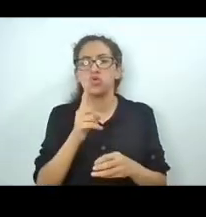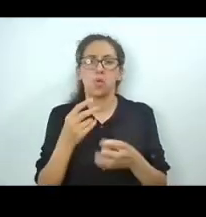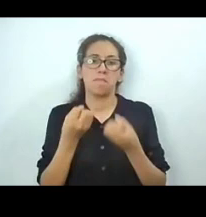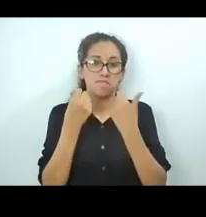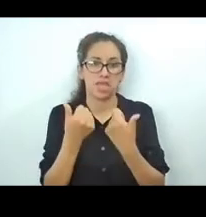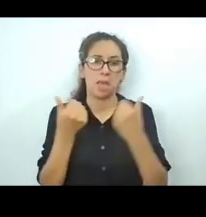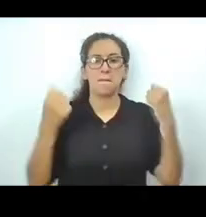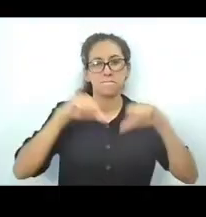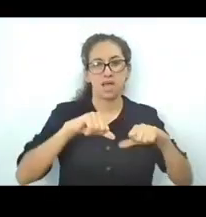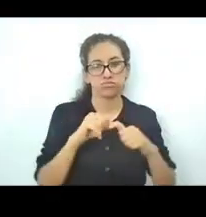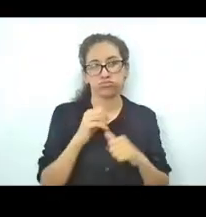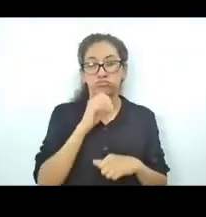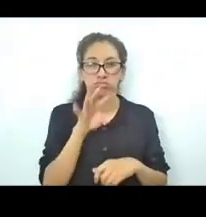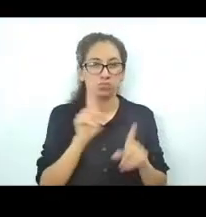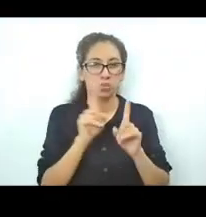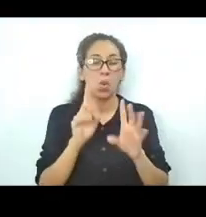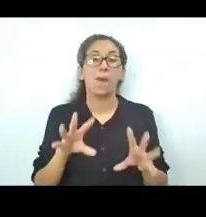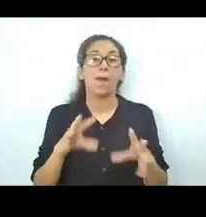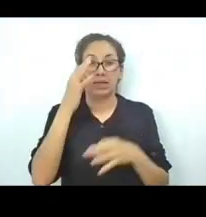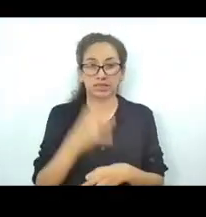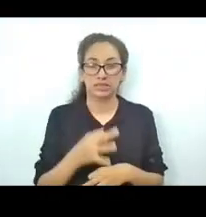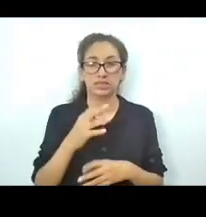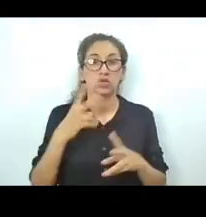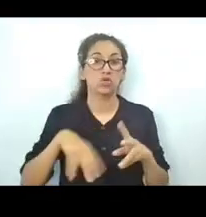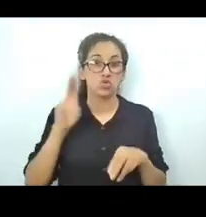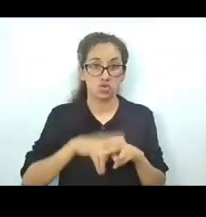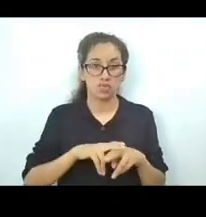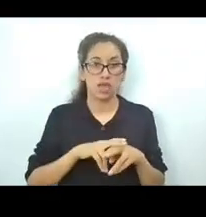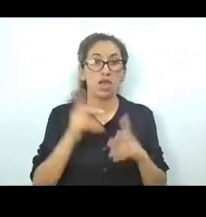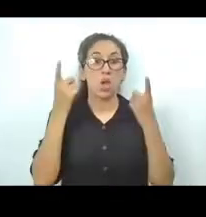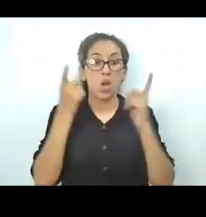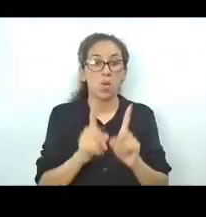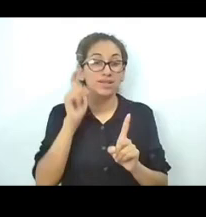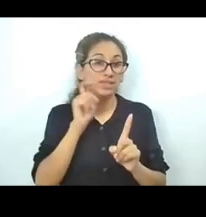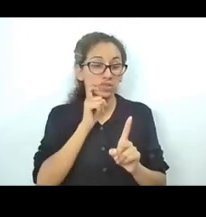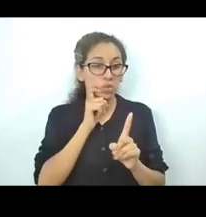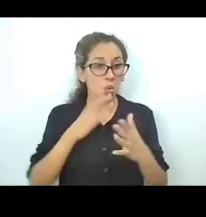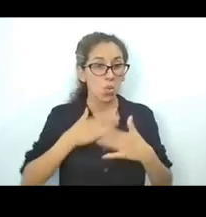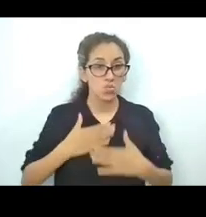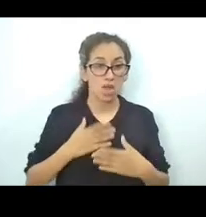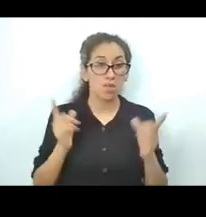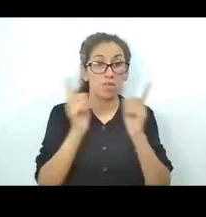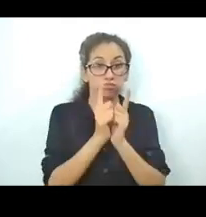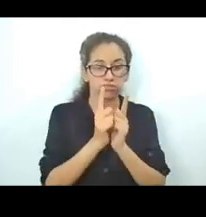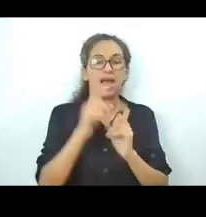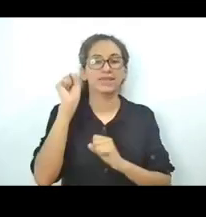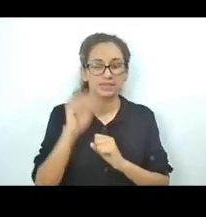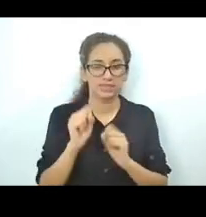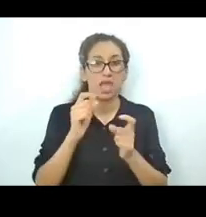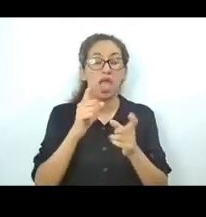común es que uno consiga una eyaculación durante el coito, pero en realidad los temas de actividades y